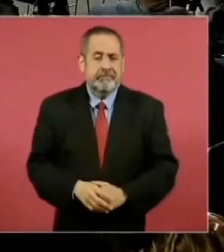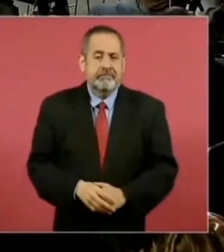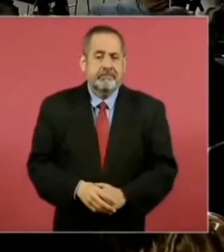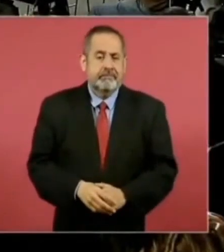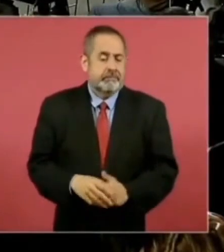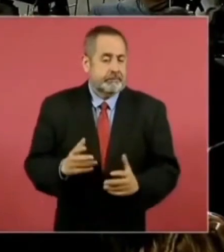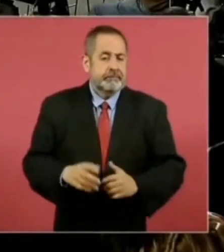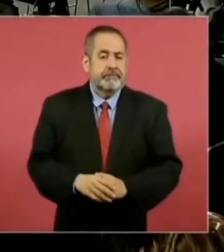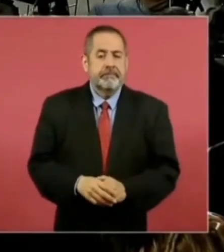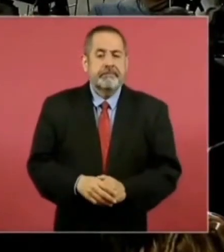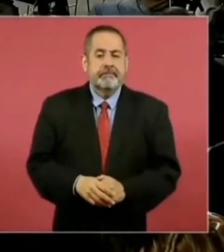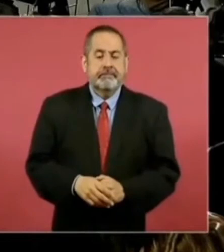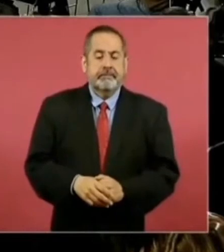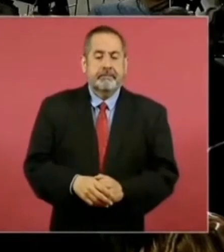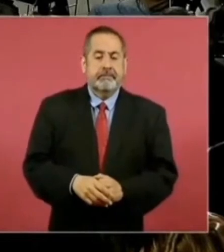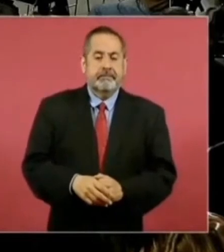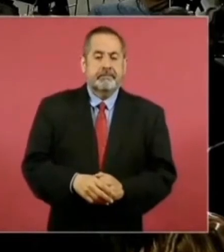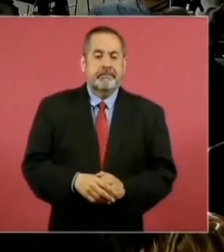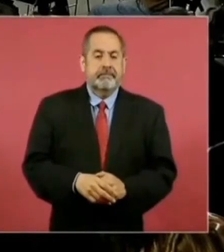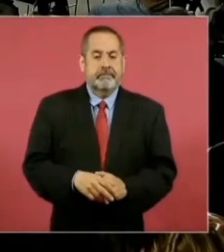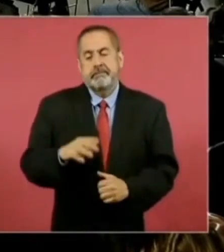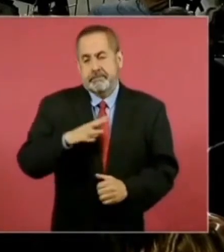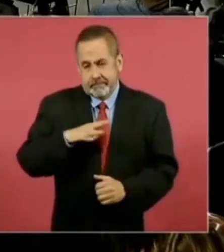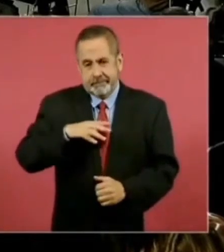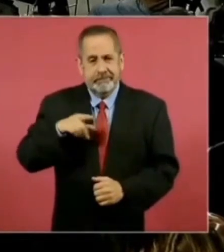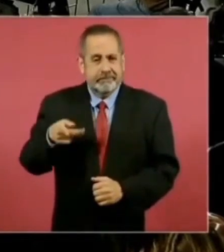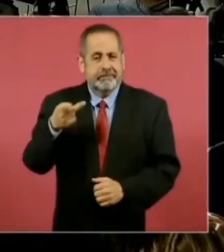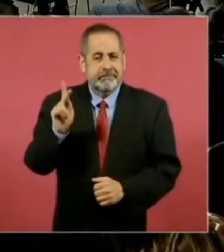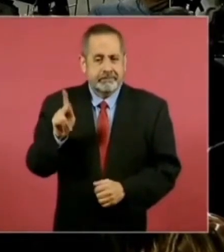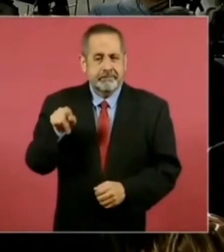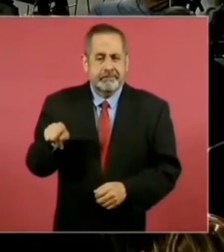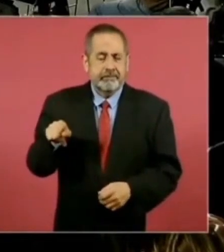O sea, sí hay, pero